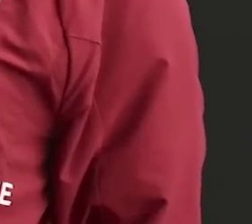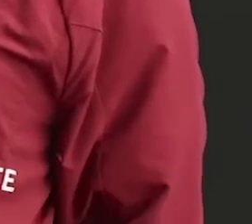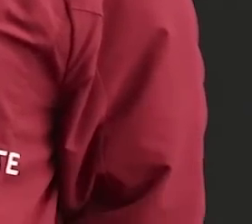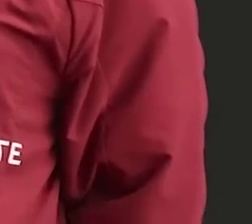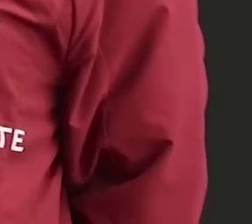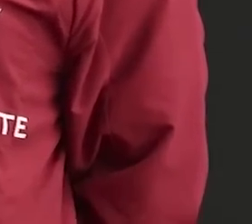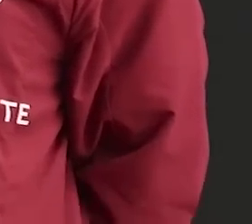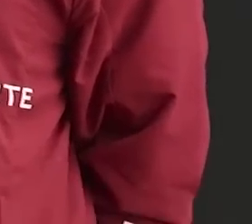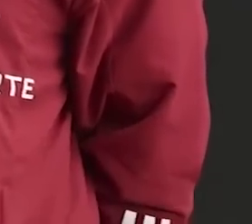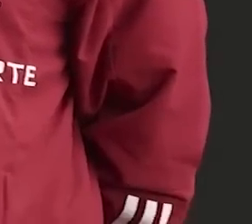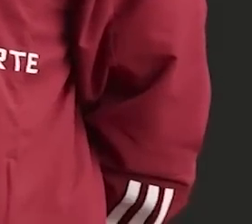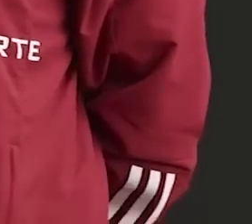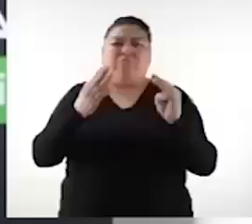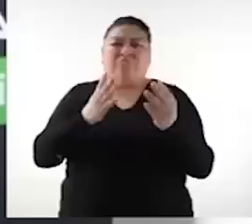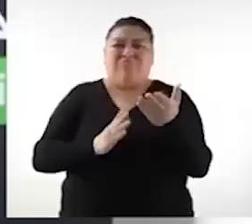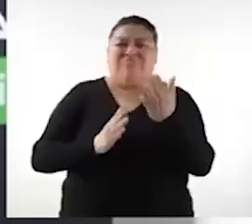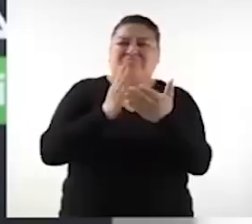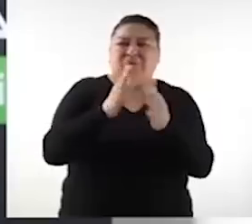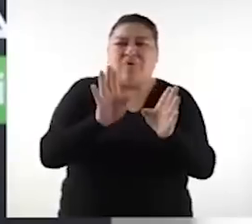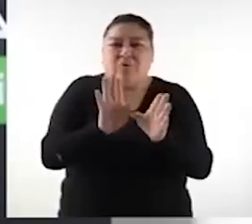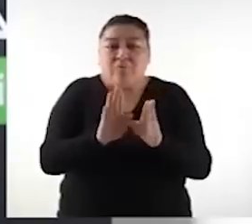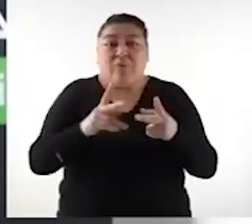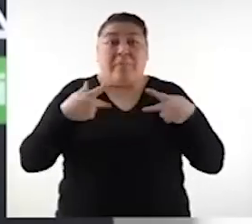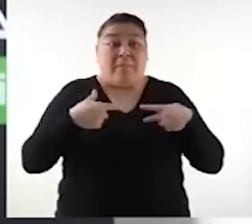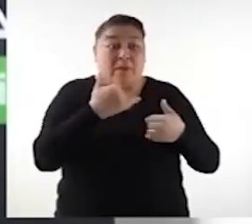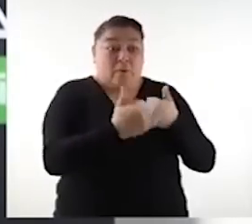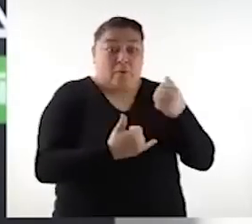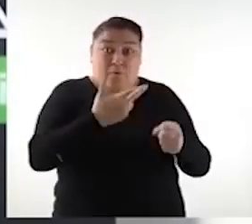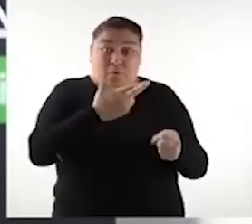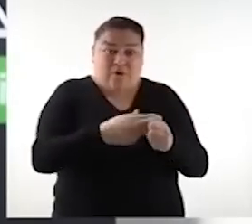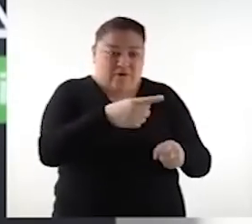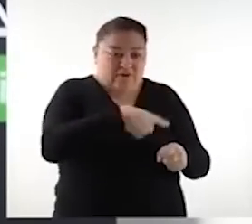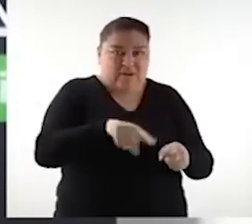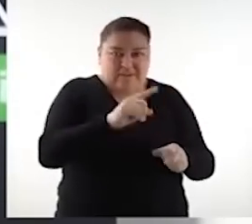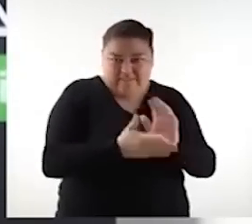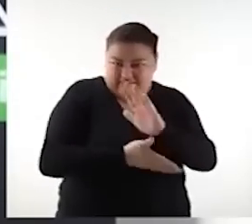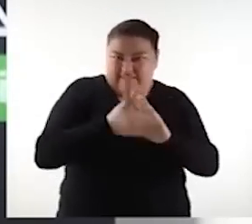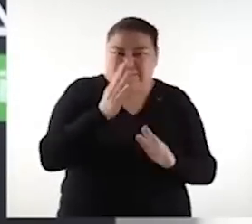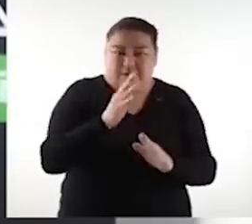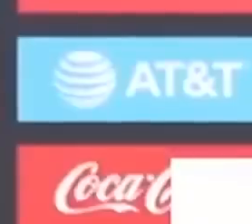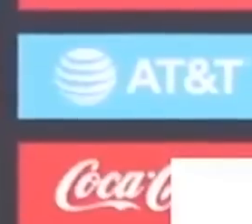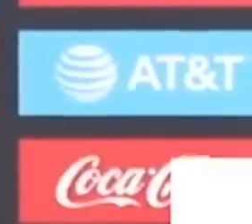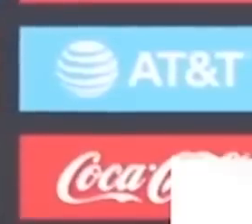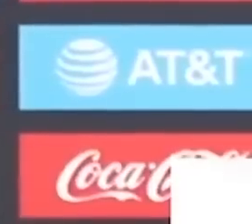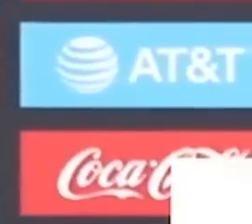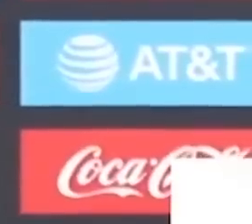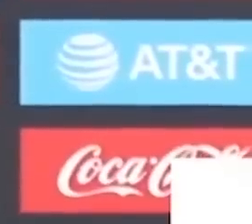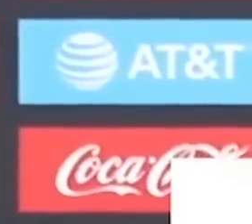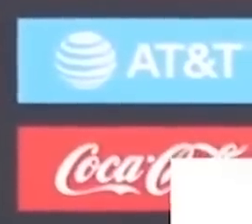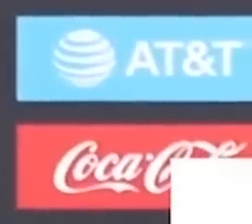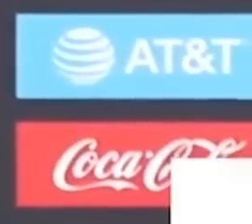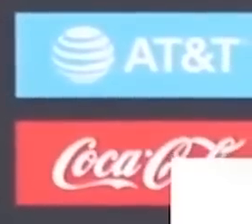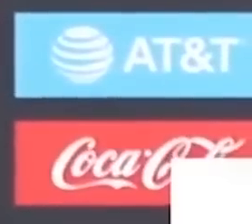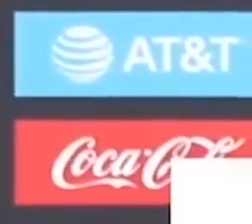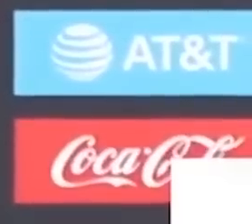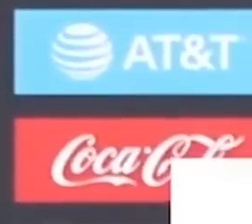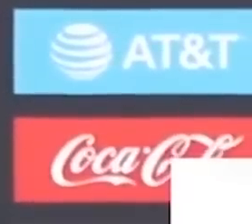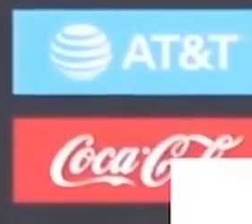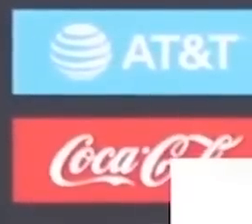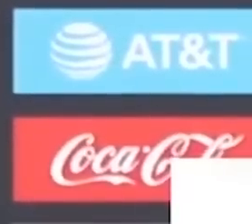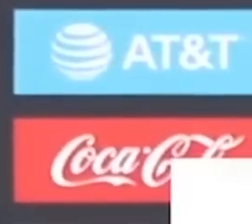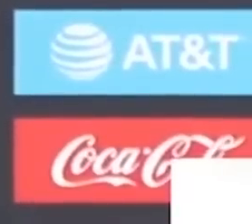Ordiales dieron a conocer la prelista de 31 jugadores que son considerados para disputar la máxima competencia a nivel